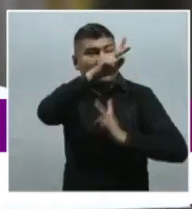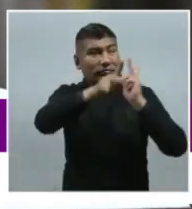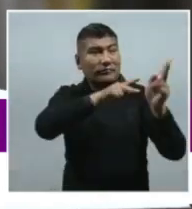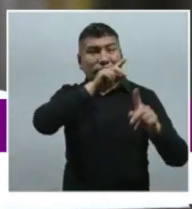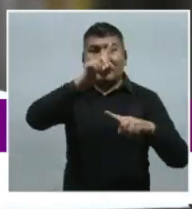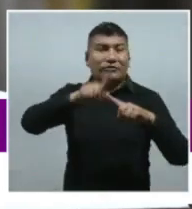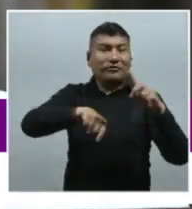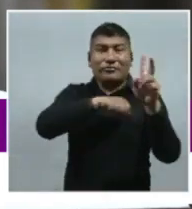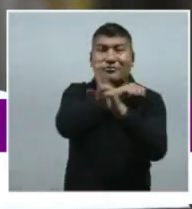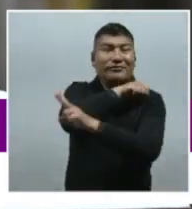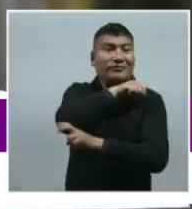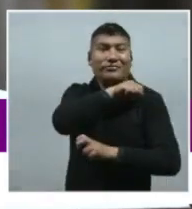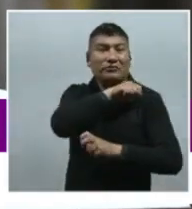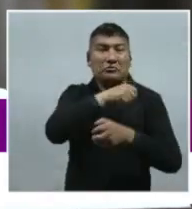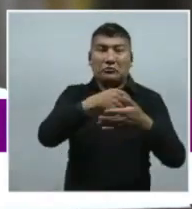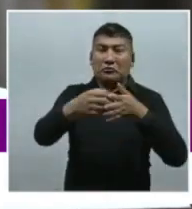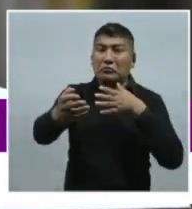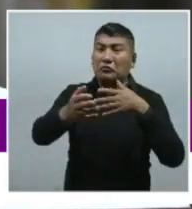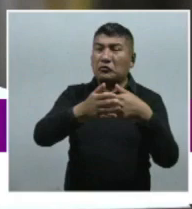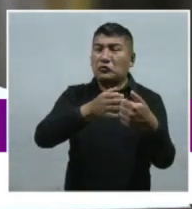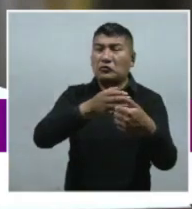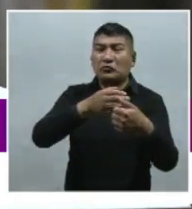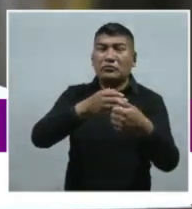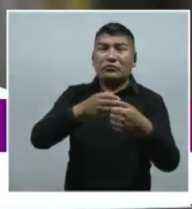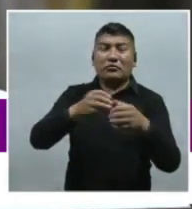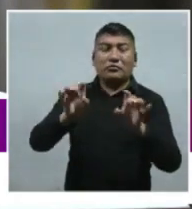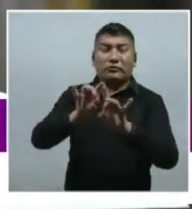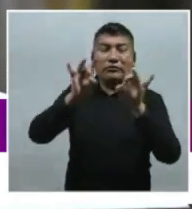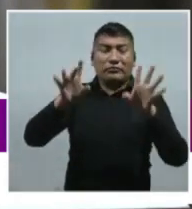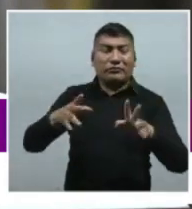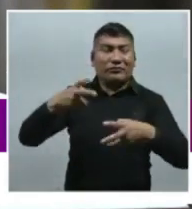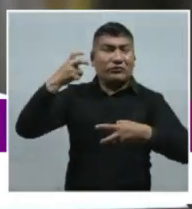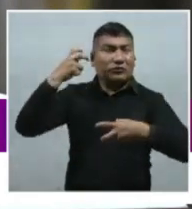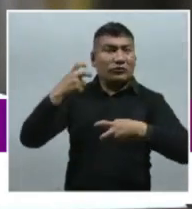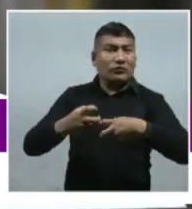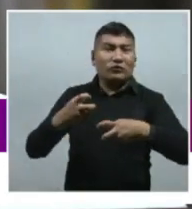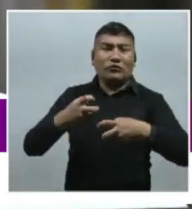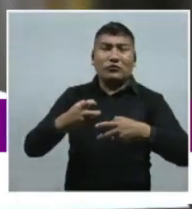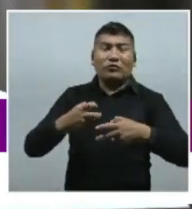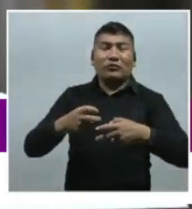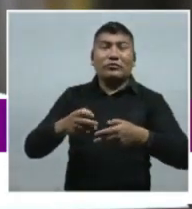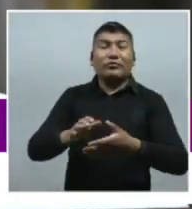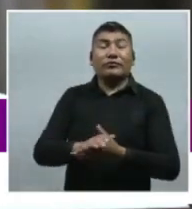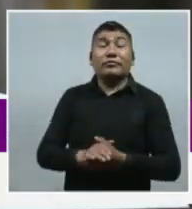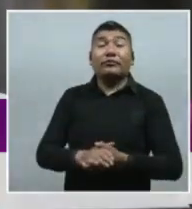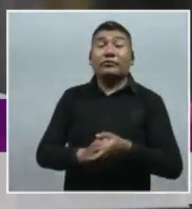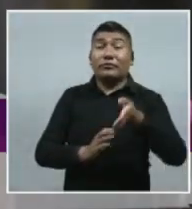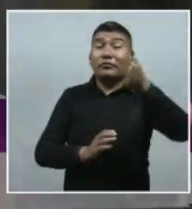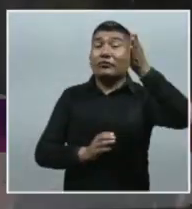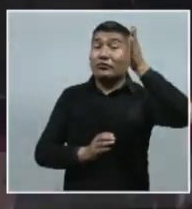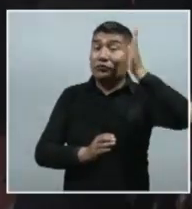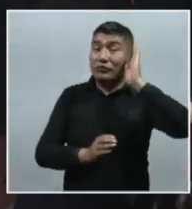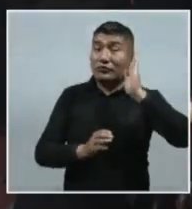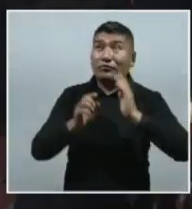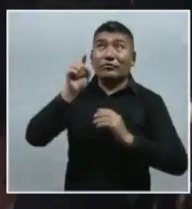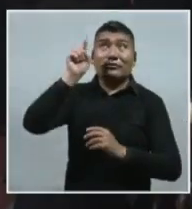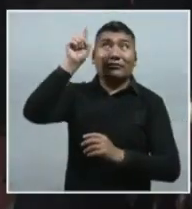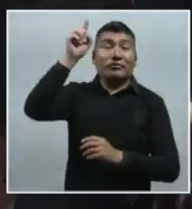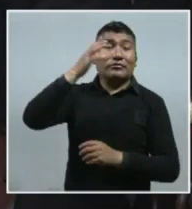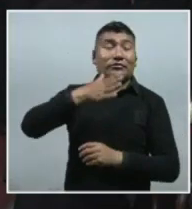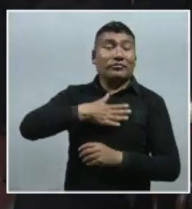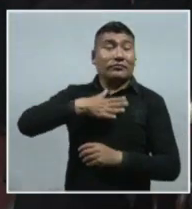Por más que vengan cualquier clase de pruebas Dios es mi padre